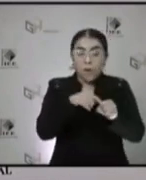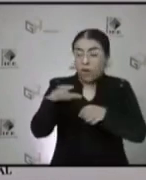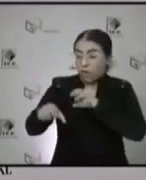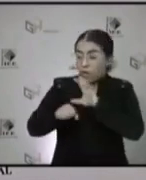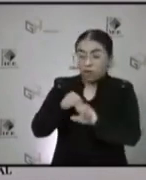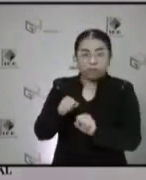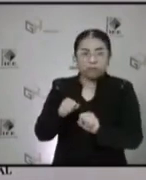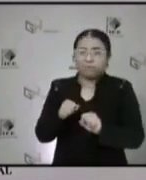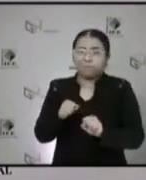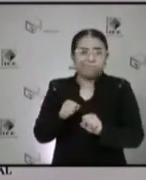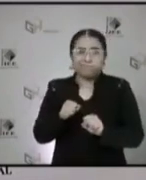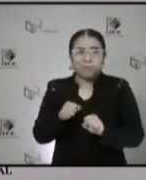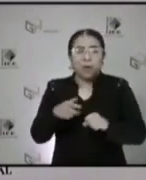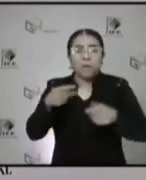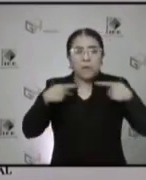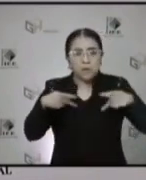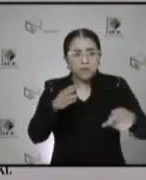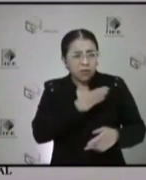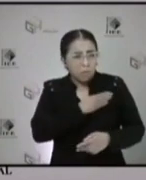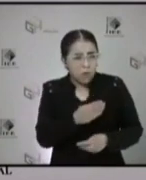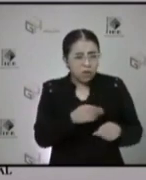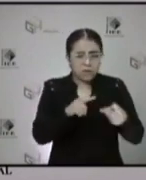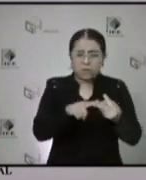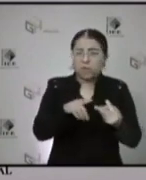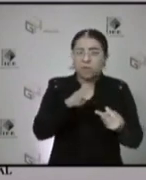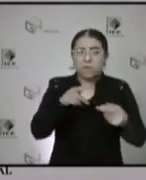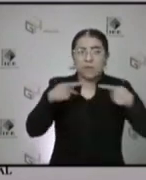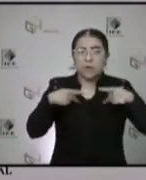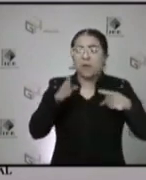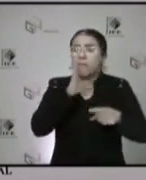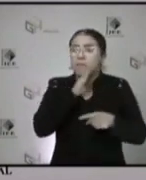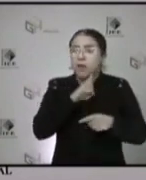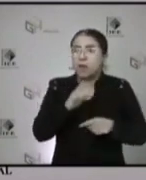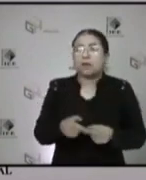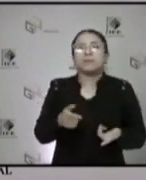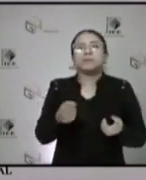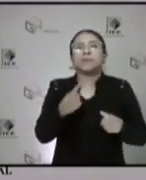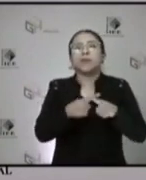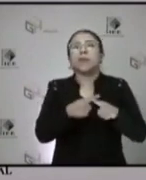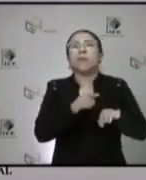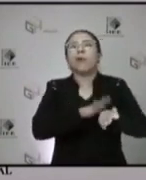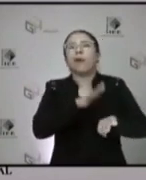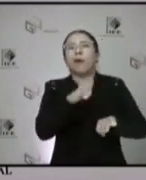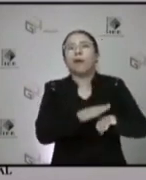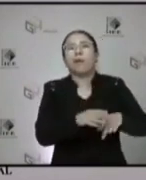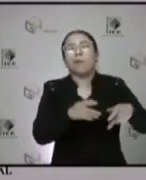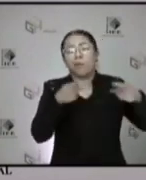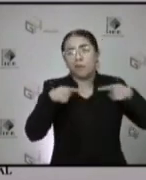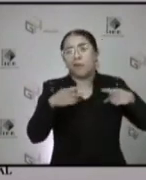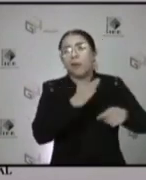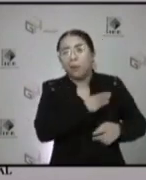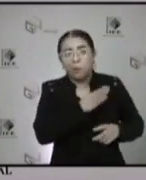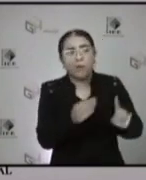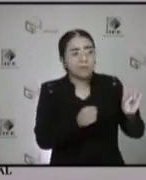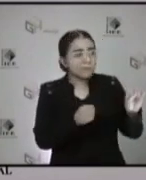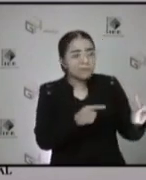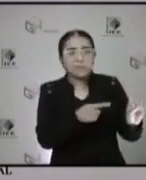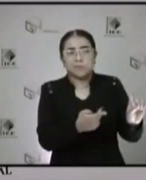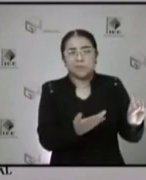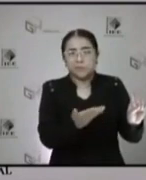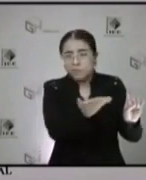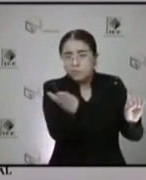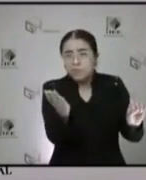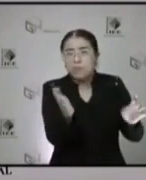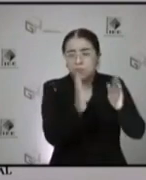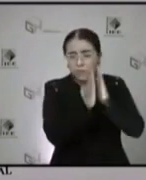partidos, sino de personas buenas y malas, y somos mucho más los buenos. Por eso llegó el momento y los convoco a